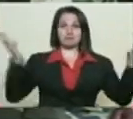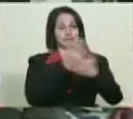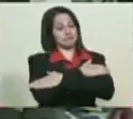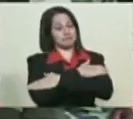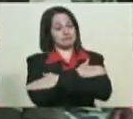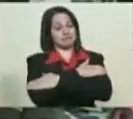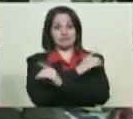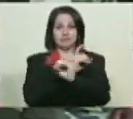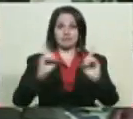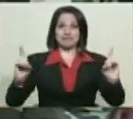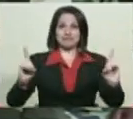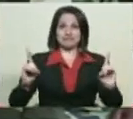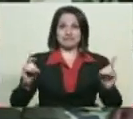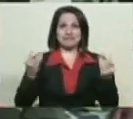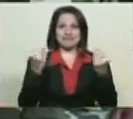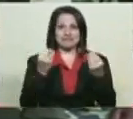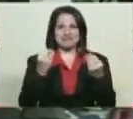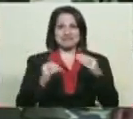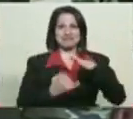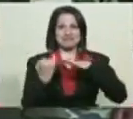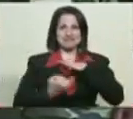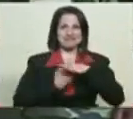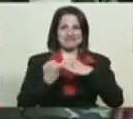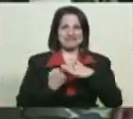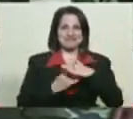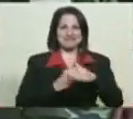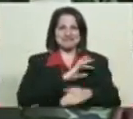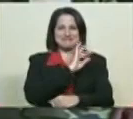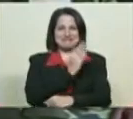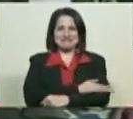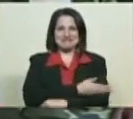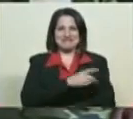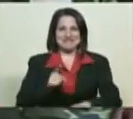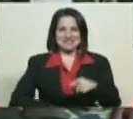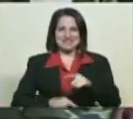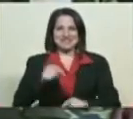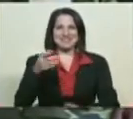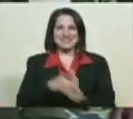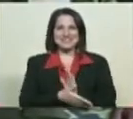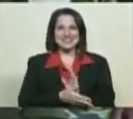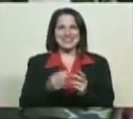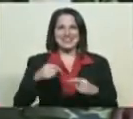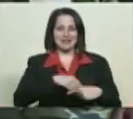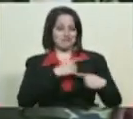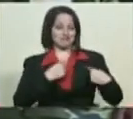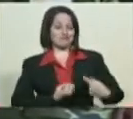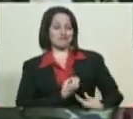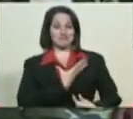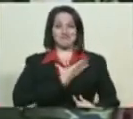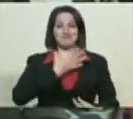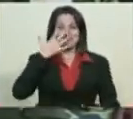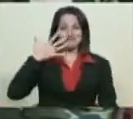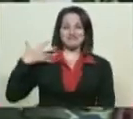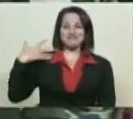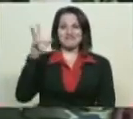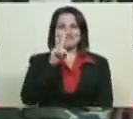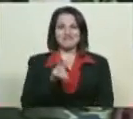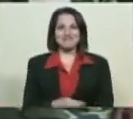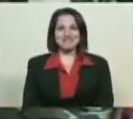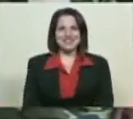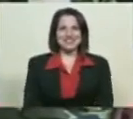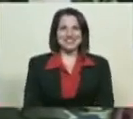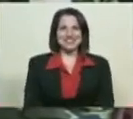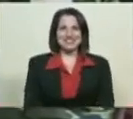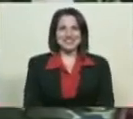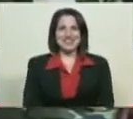democracia plena, con instituciones fortalecidas y con el corazón henchido de ser venezolanos, orgullosos de ser venezolanos y